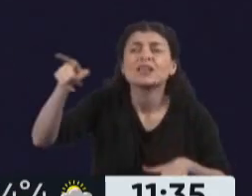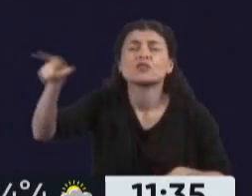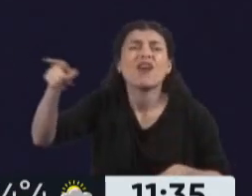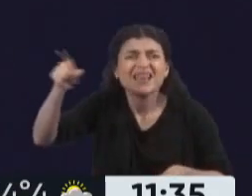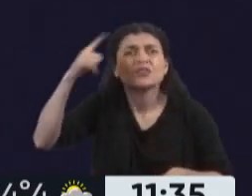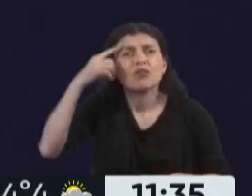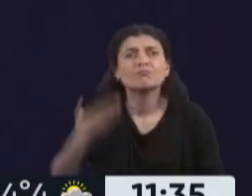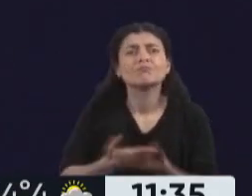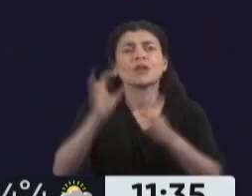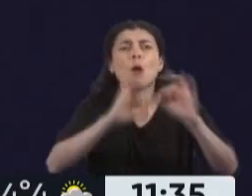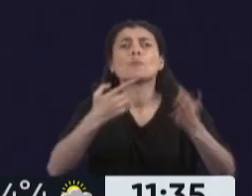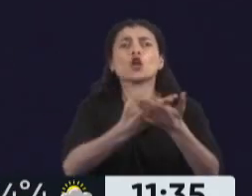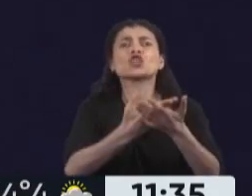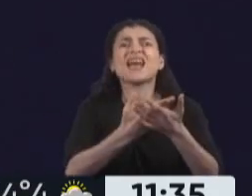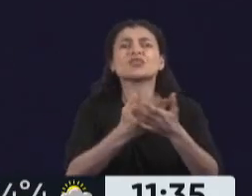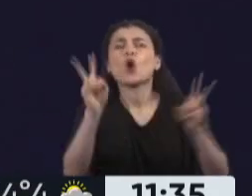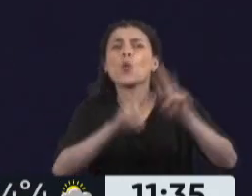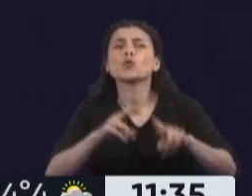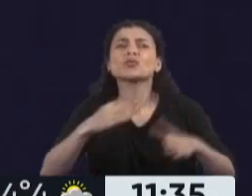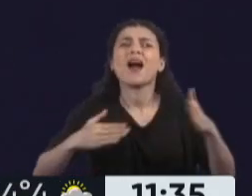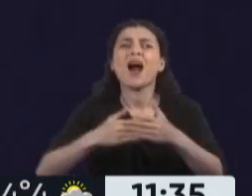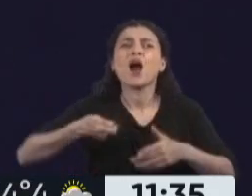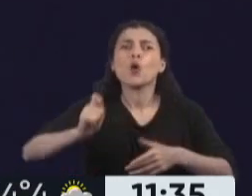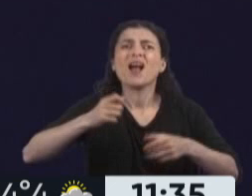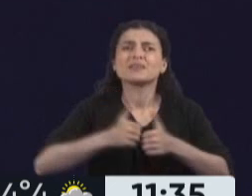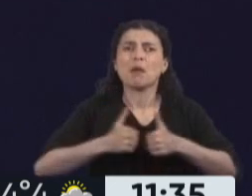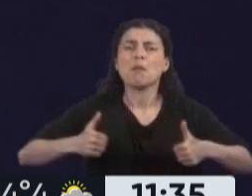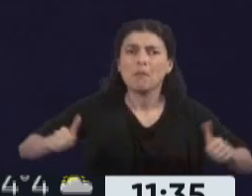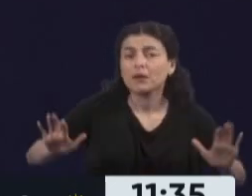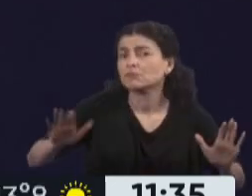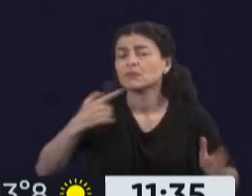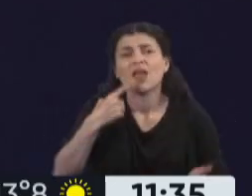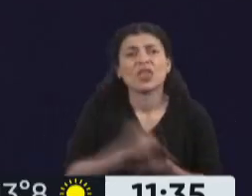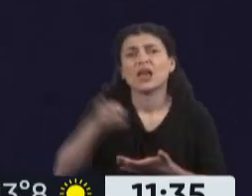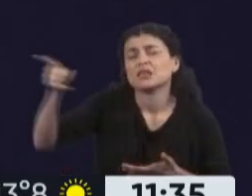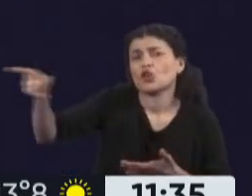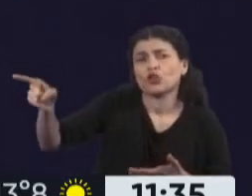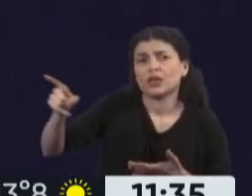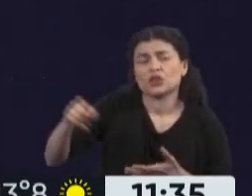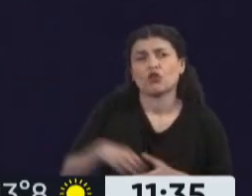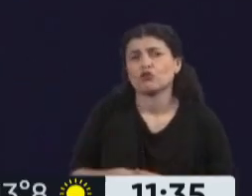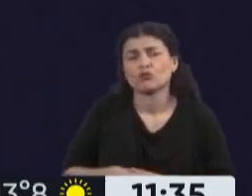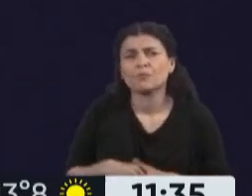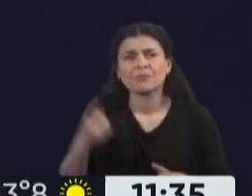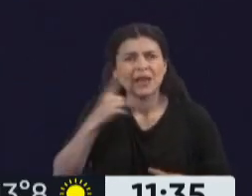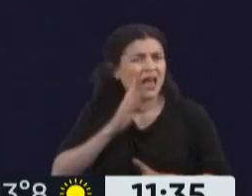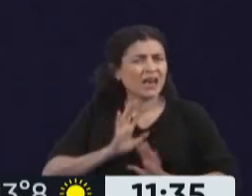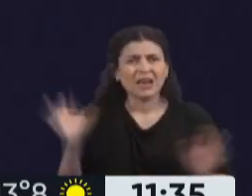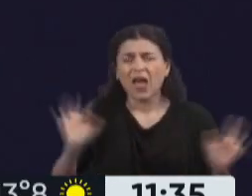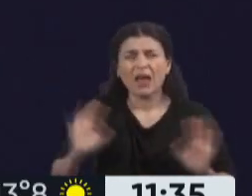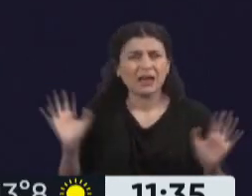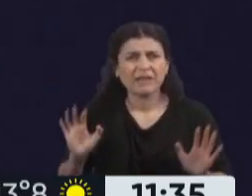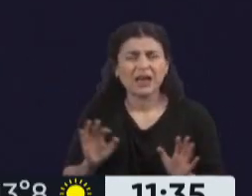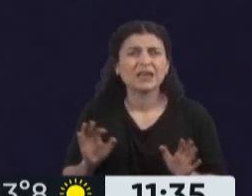de la Corte, es una discusión aparte que nada tiene que ver con, como se sugirió, que nada tiene que ver